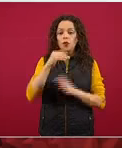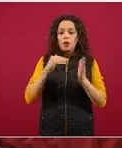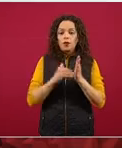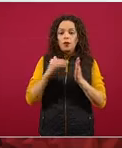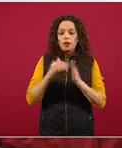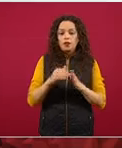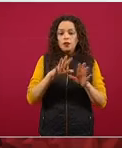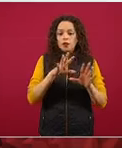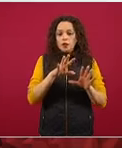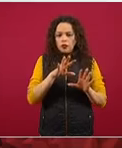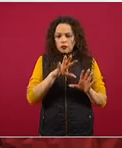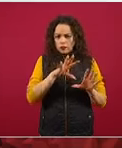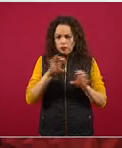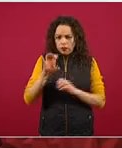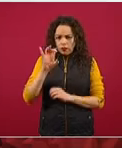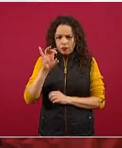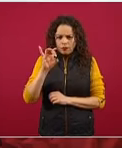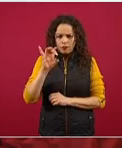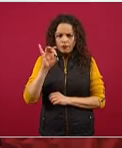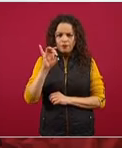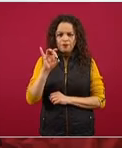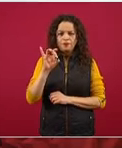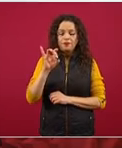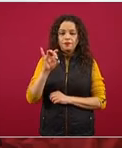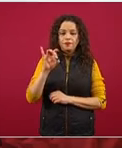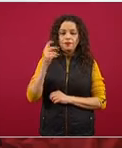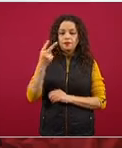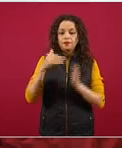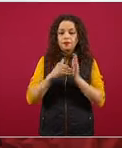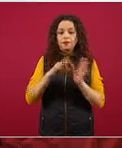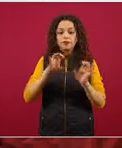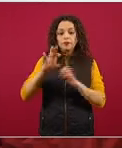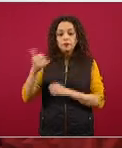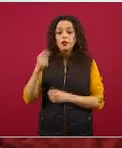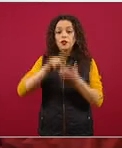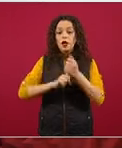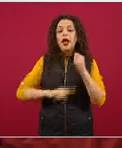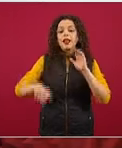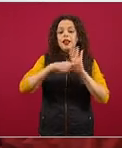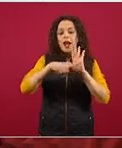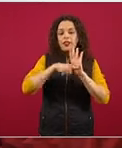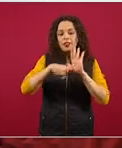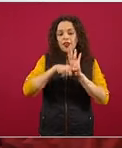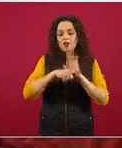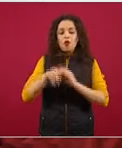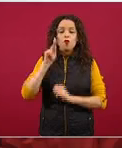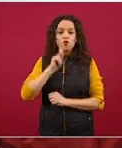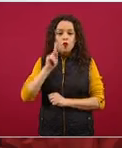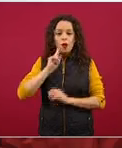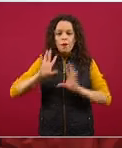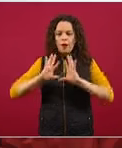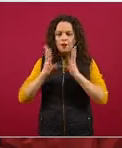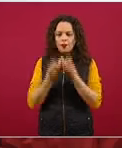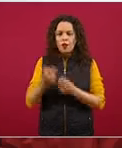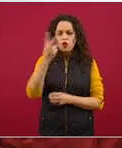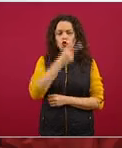1.543.802 personas que han resultado con una prueba negativa al virus SARS-CoV-2. Un total de